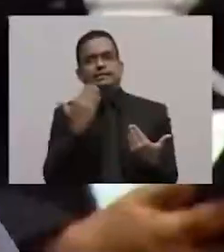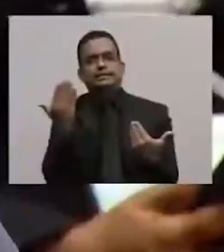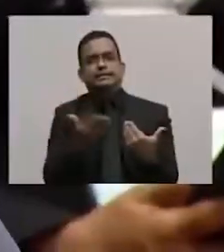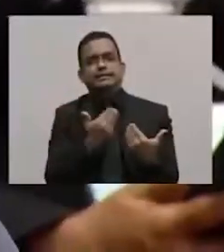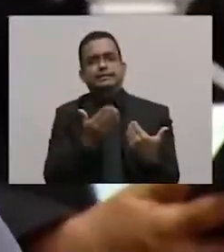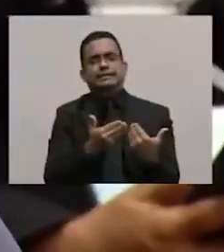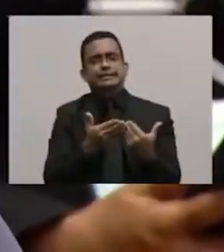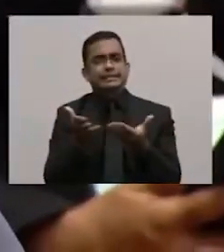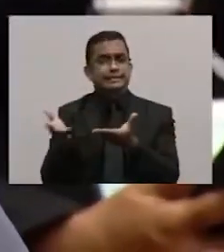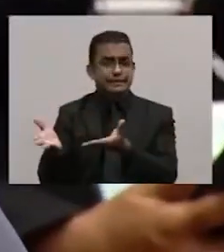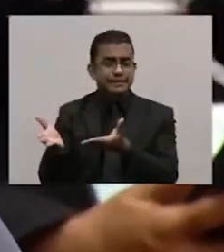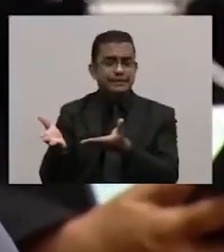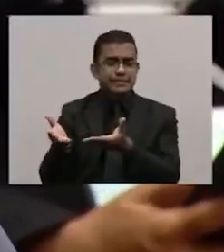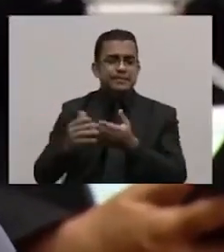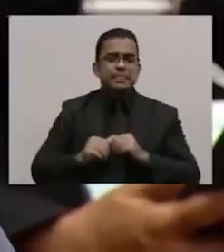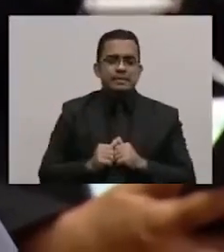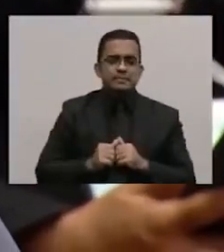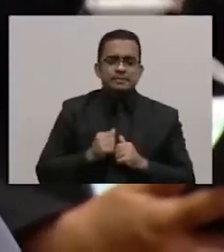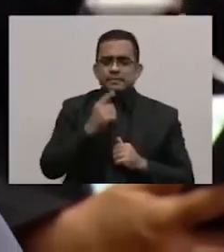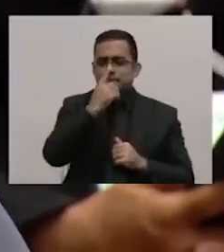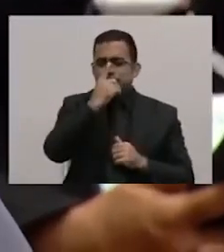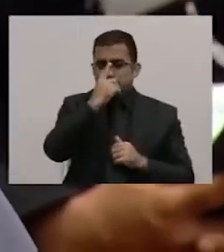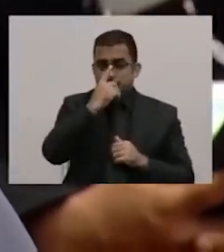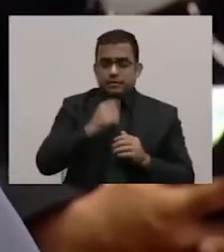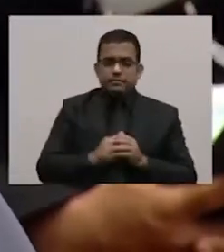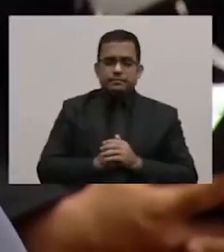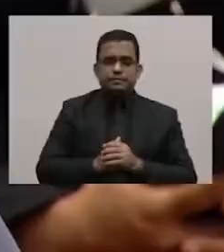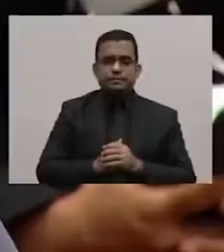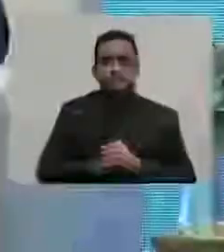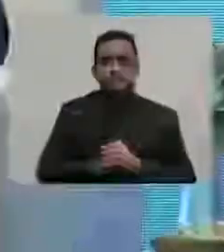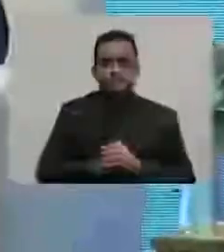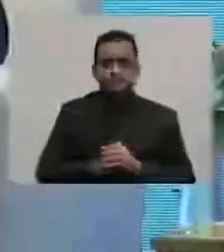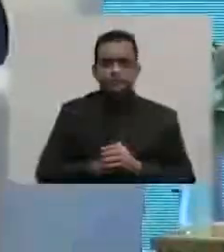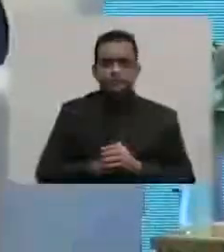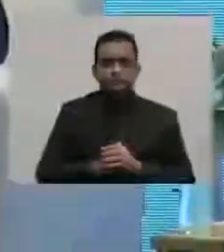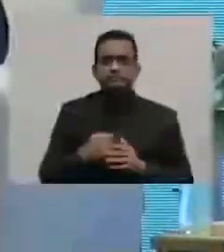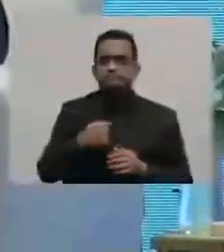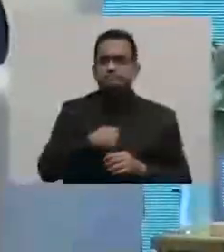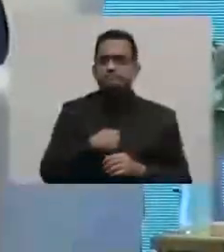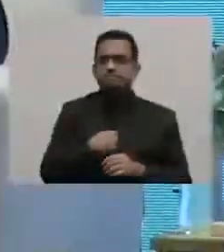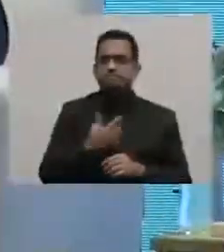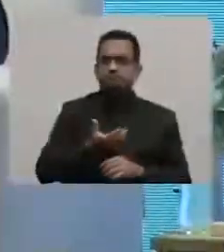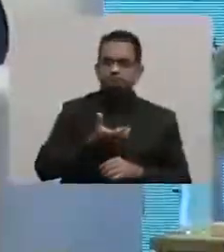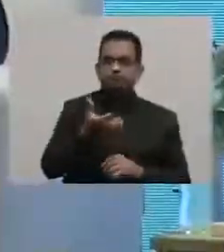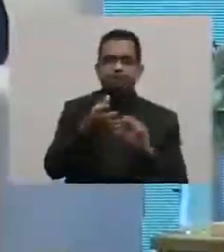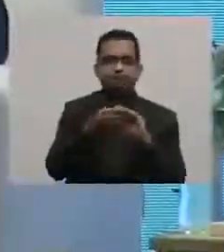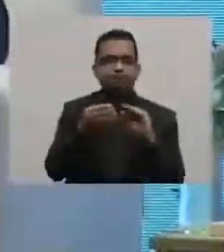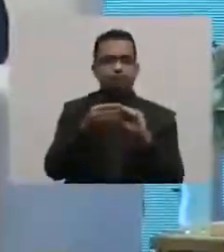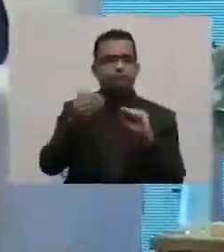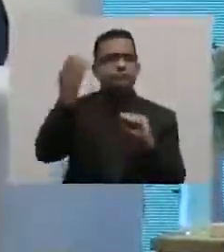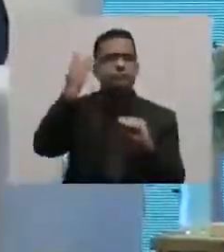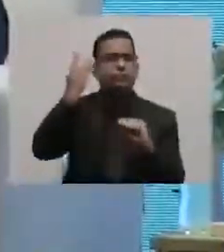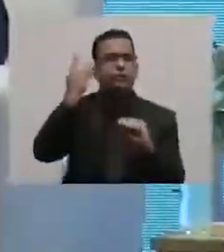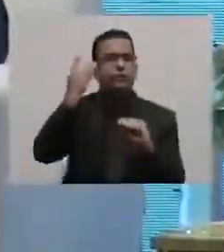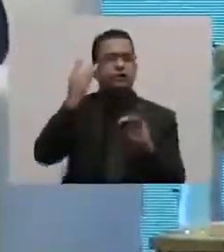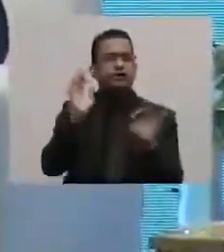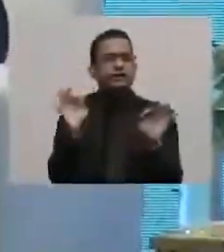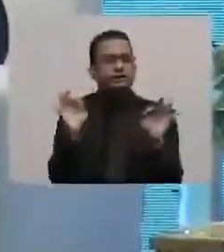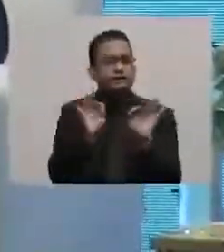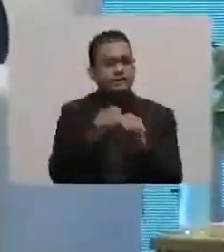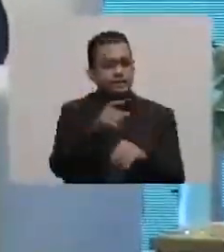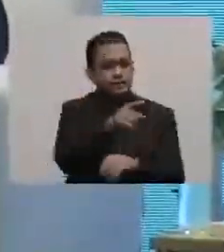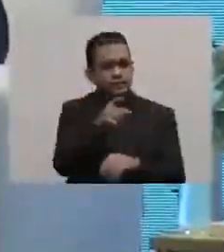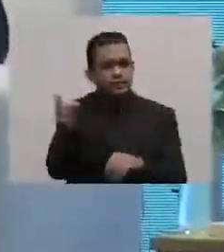Y yo en esto, me gusta siempre hacer esta historia porque es sumamente importante